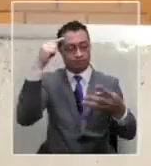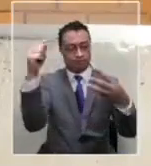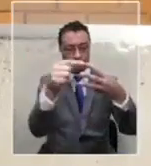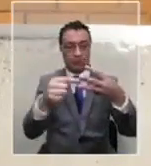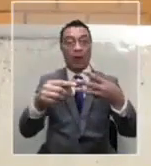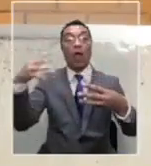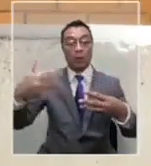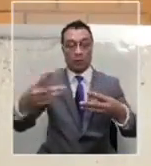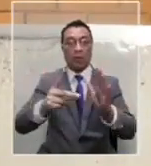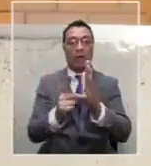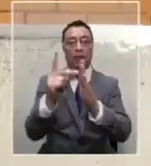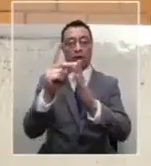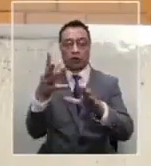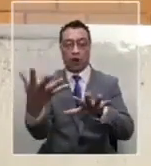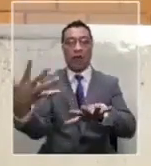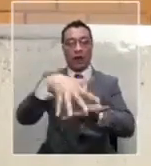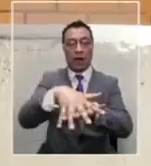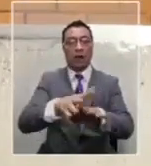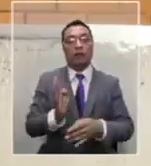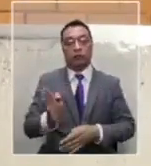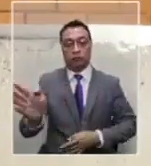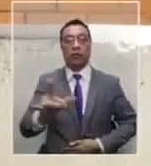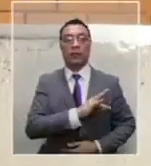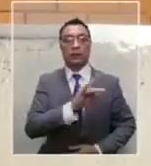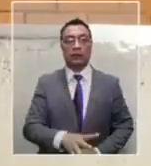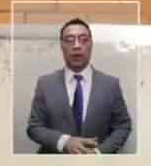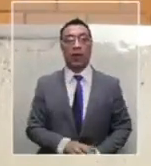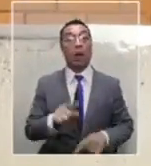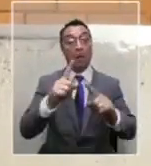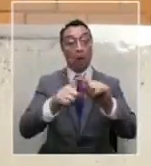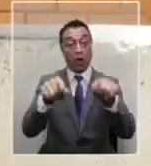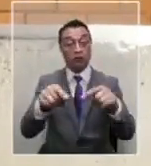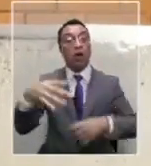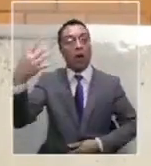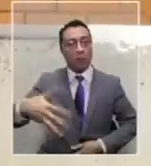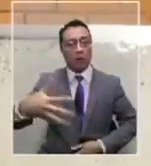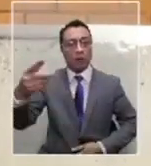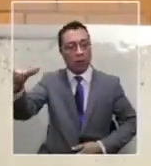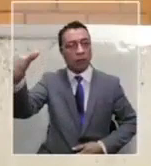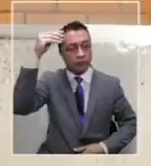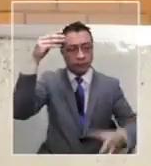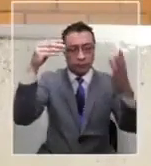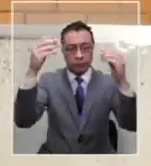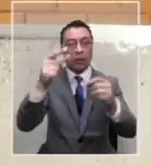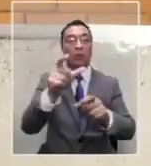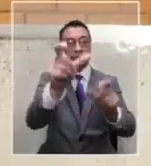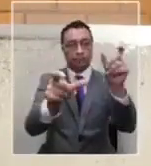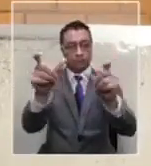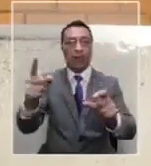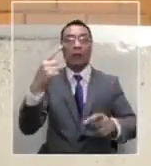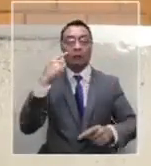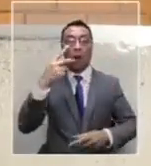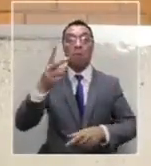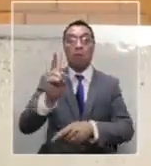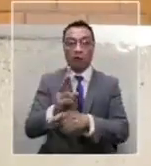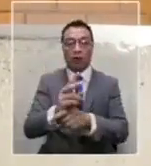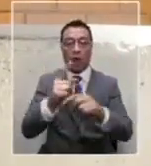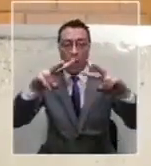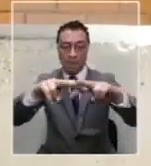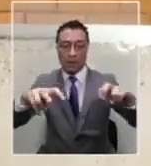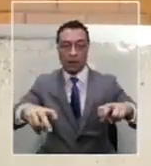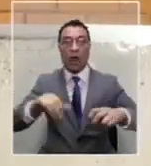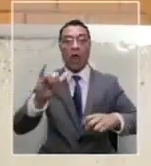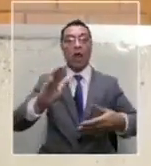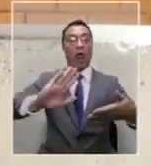innovación son las claves para lograr un desarrollo integral y sostenible para el país. Y por esta razón es importante conocer a través de sus protagonistas, los